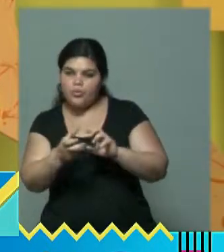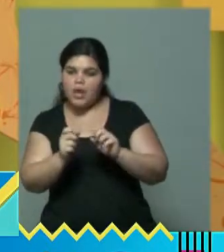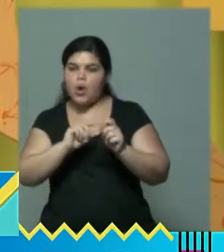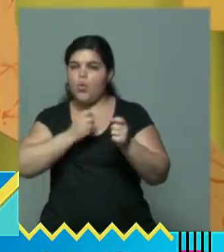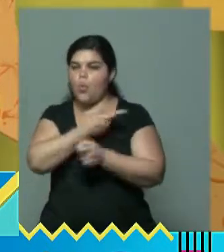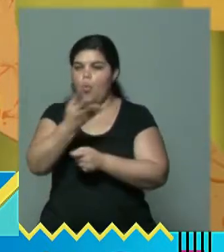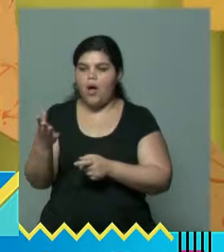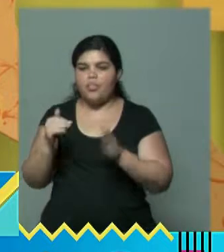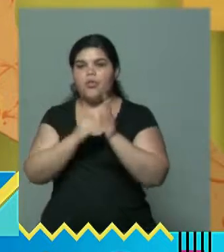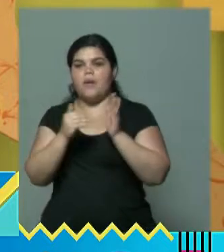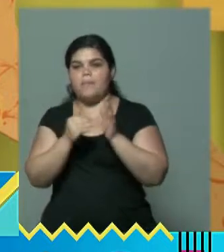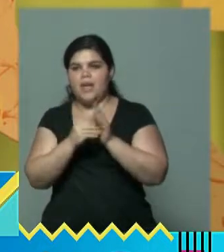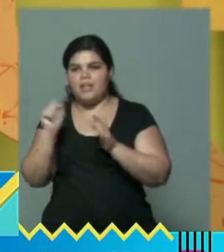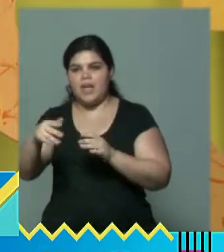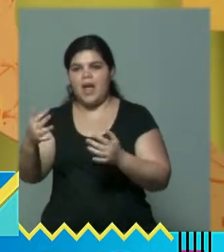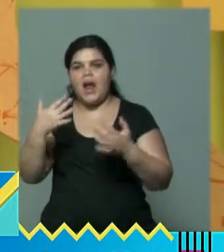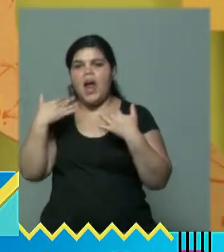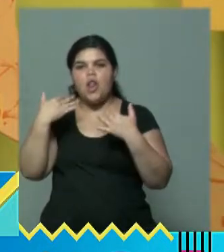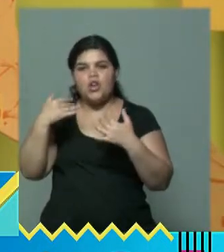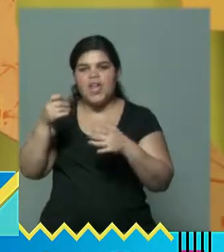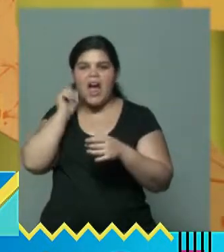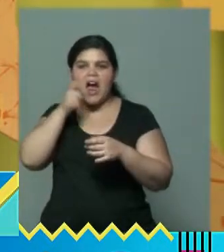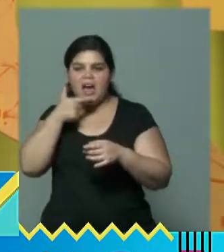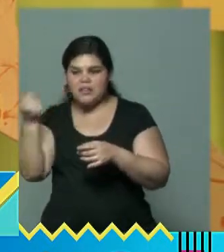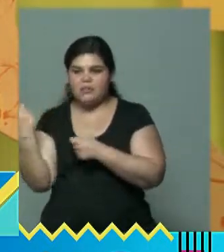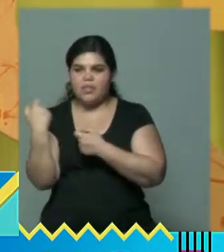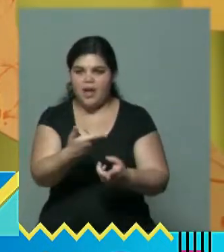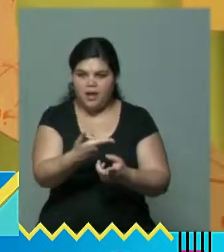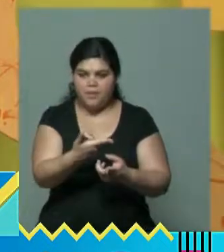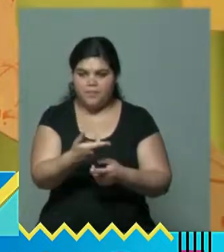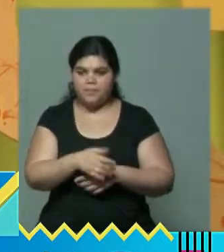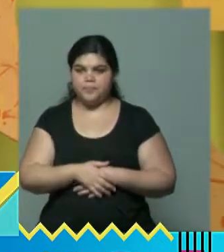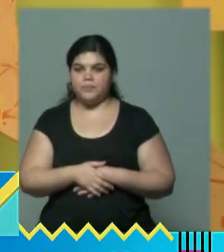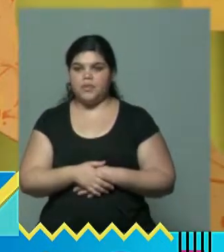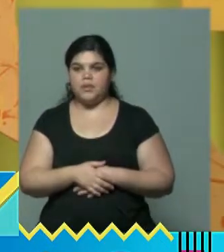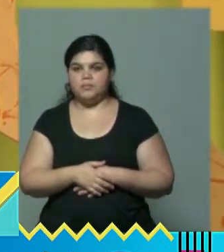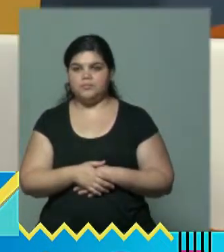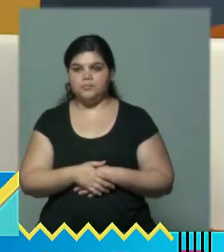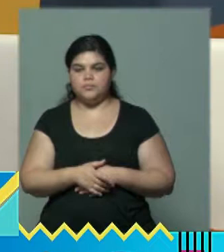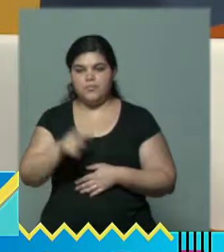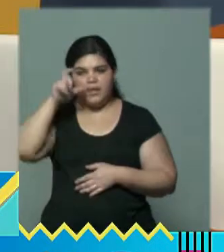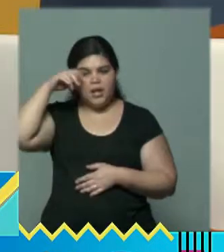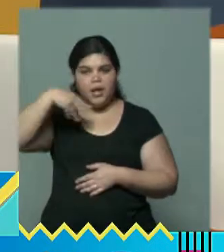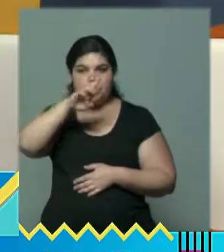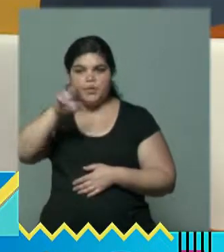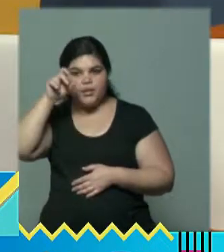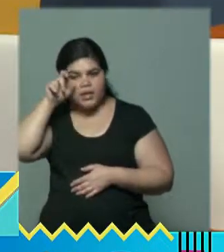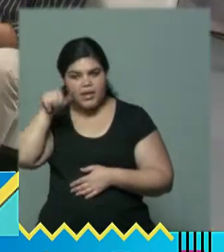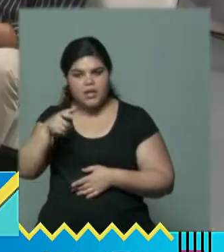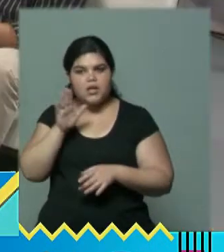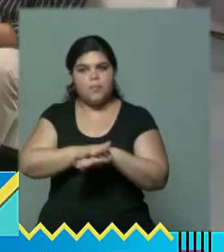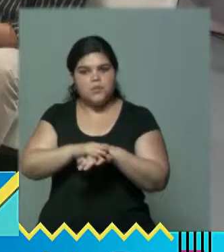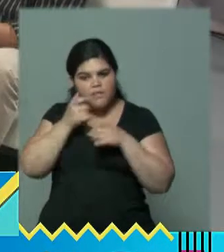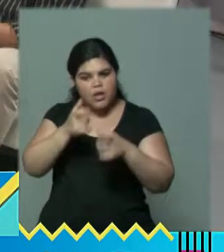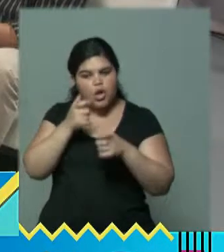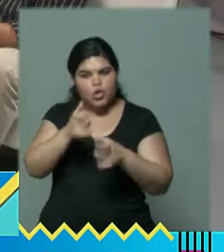en función de la calidad de las kilocalorías del gas que me están efectivamente entregados. El ENRE es el que controla, que en Mendoza sí